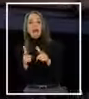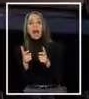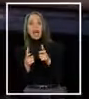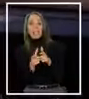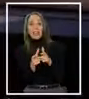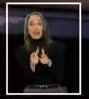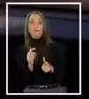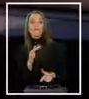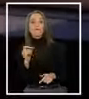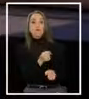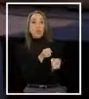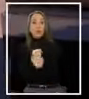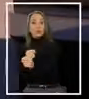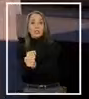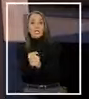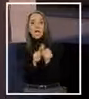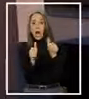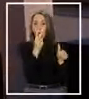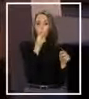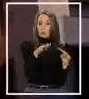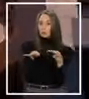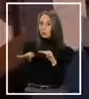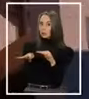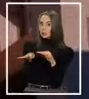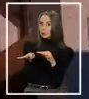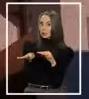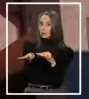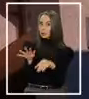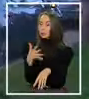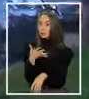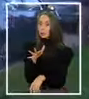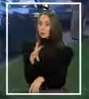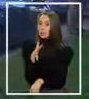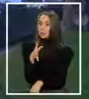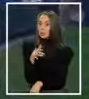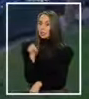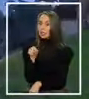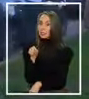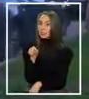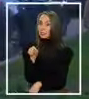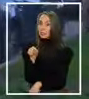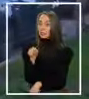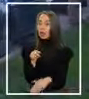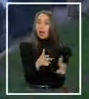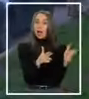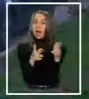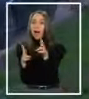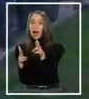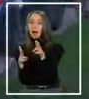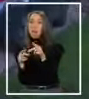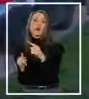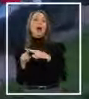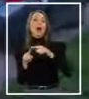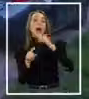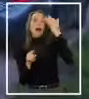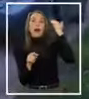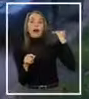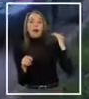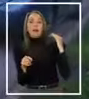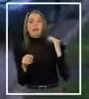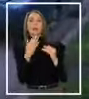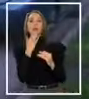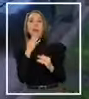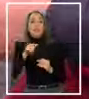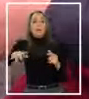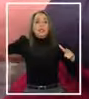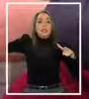revólveres. Eso alerta a las autoridades, quienes no descartan que estas hayan sido usadas en otros hechos de violencia en la